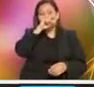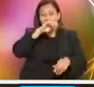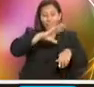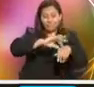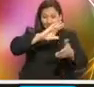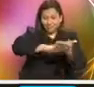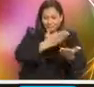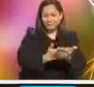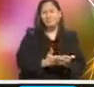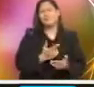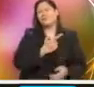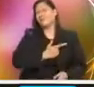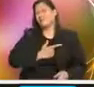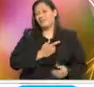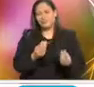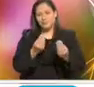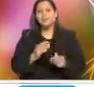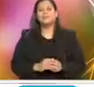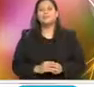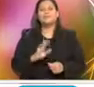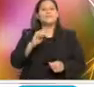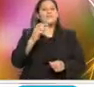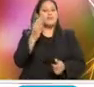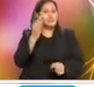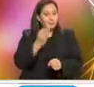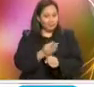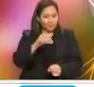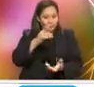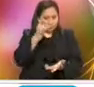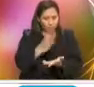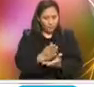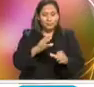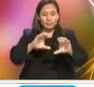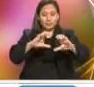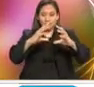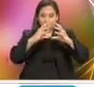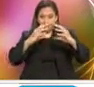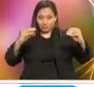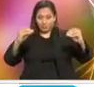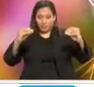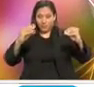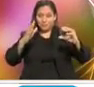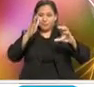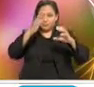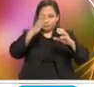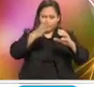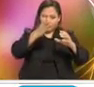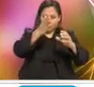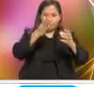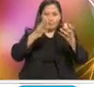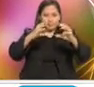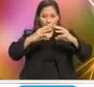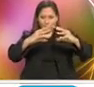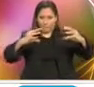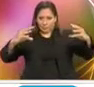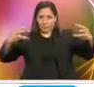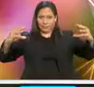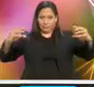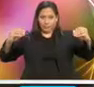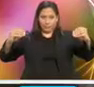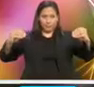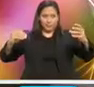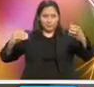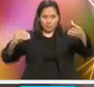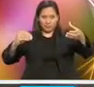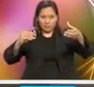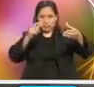pues me encanta, ¿no? Sí. Entonces, bueno, aquí lo único que hicimos fue cortar la calabaza. Intenten buscar calabazas que sean grandes para que nos quede como de esta